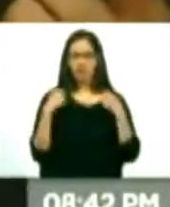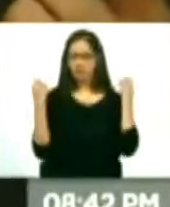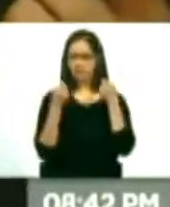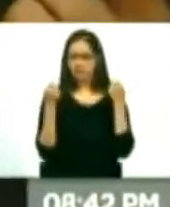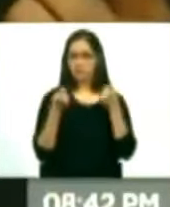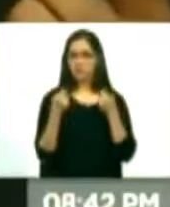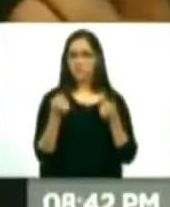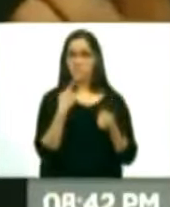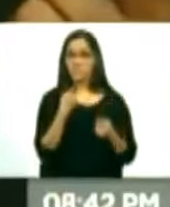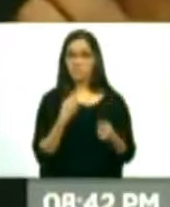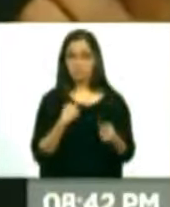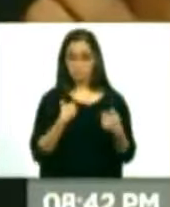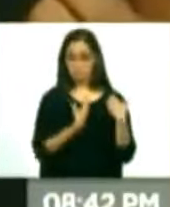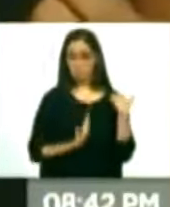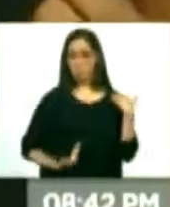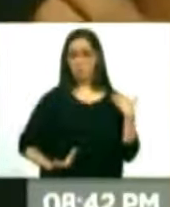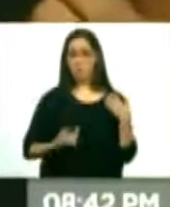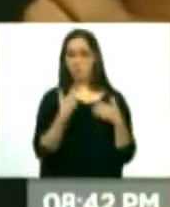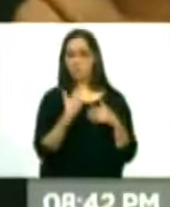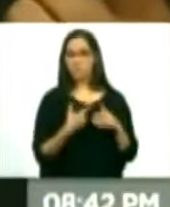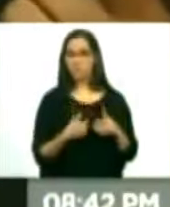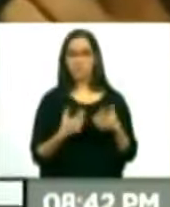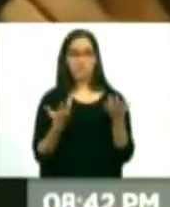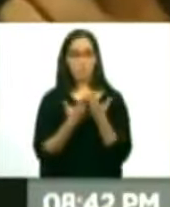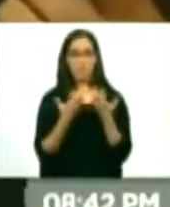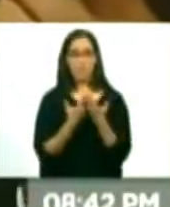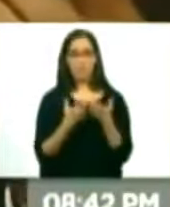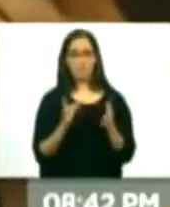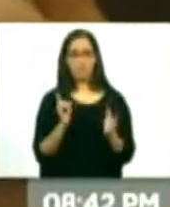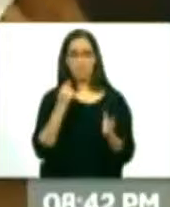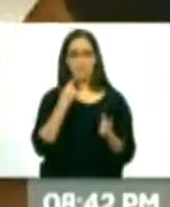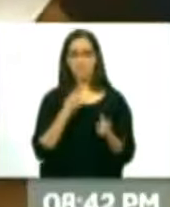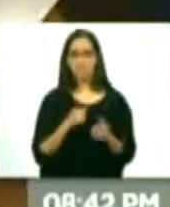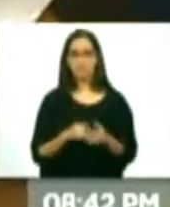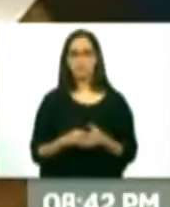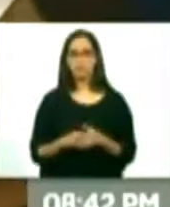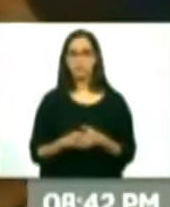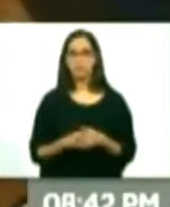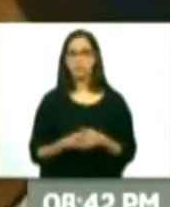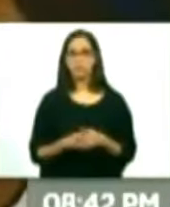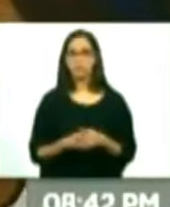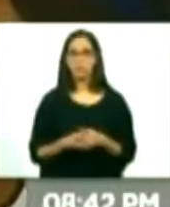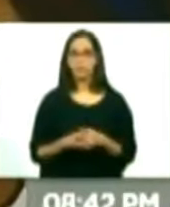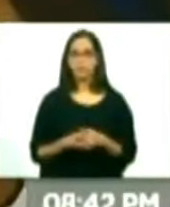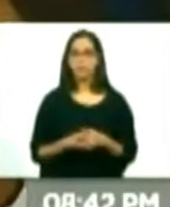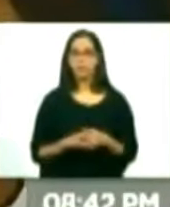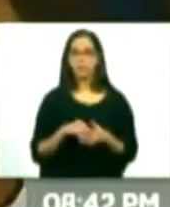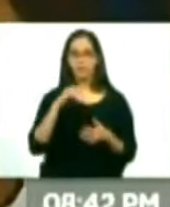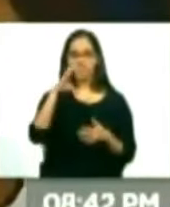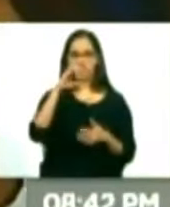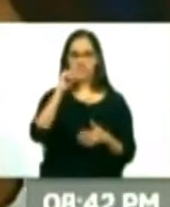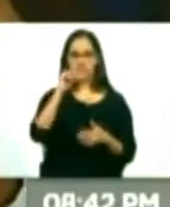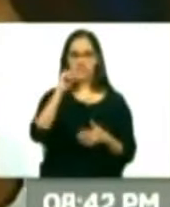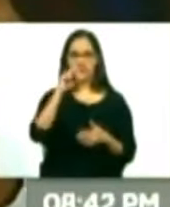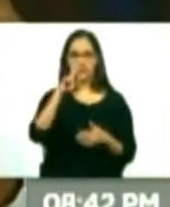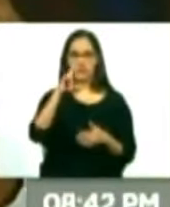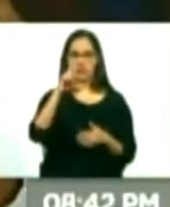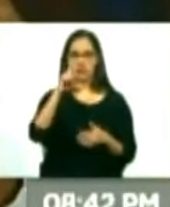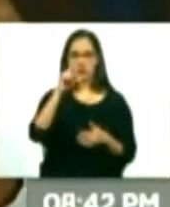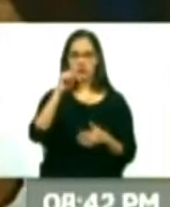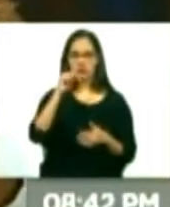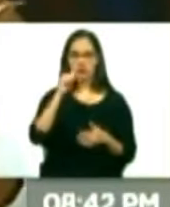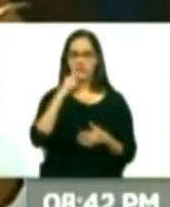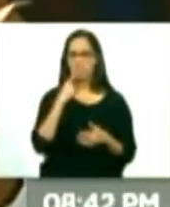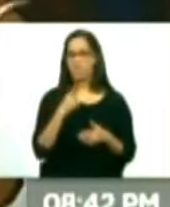Panampos dicen que es mío. Aquí hay una muchacha que está peleando. Carola Briceño Peña. Escribió